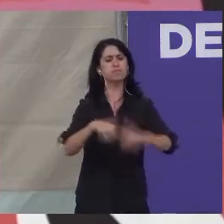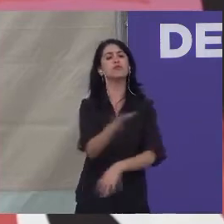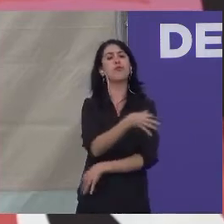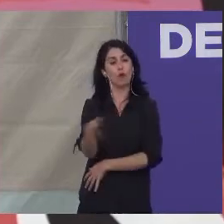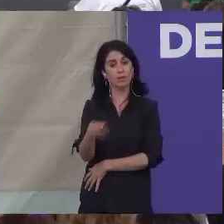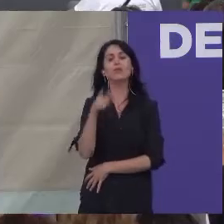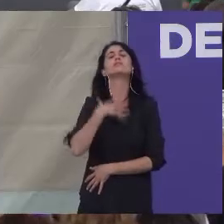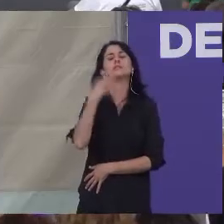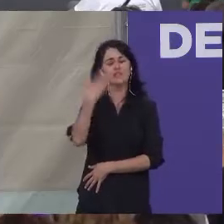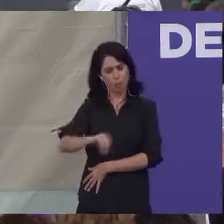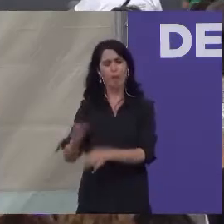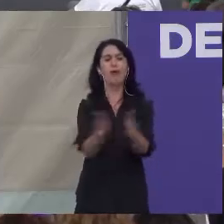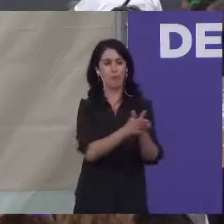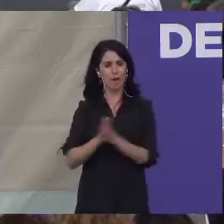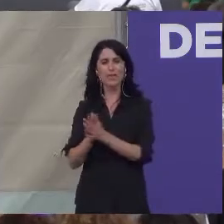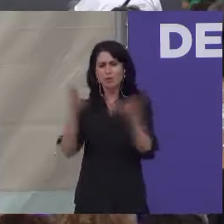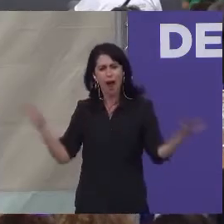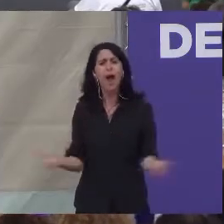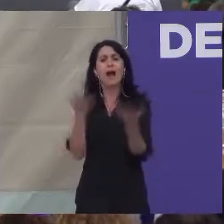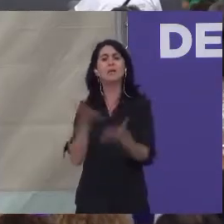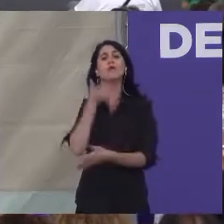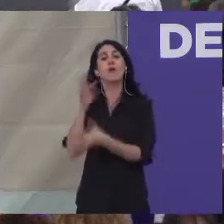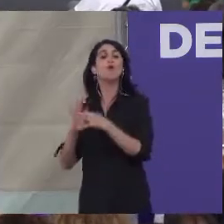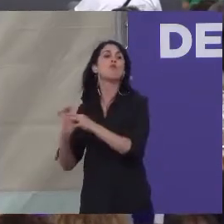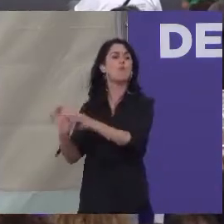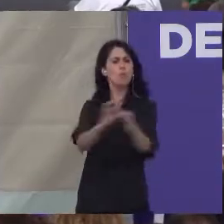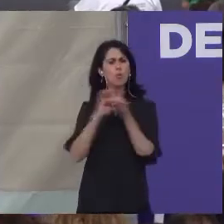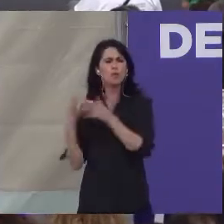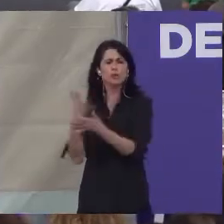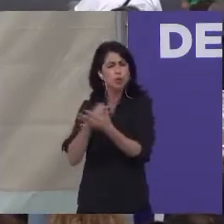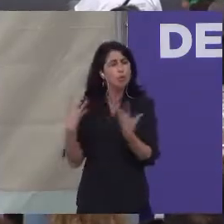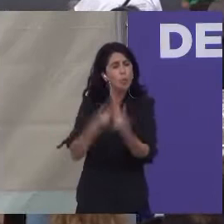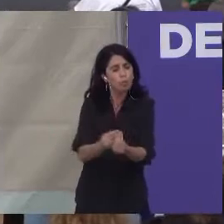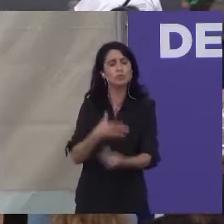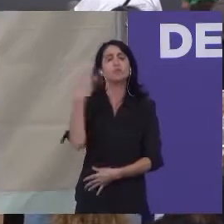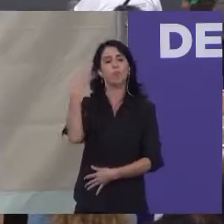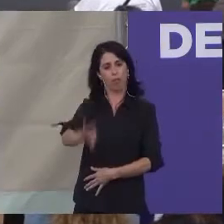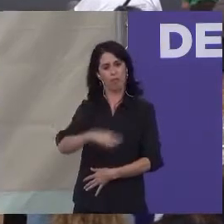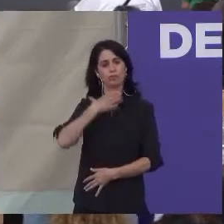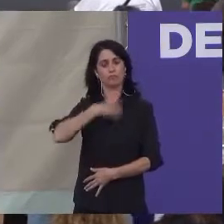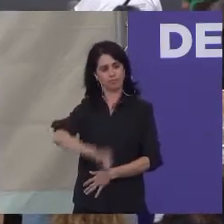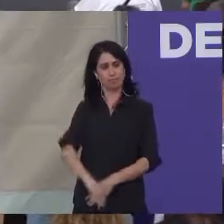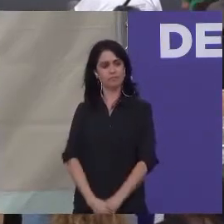puede, compañeros. Ánimo y unidos, todos juntos podremos.